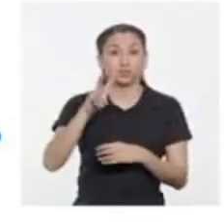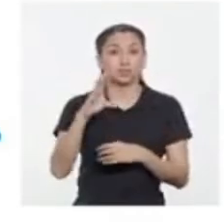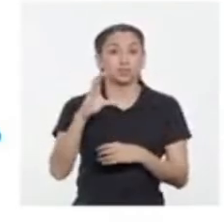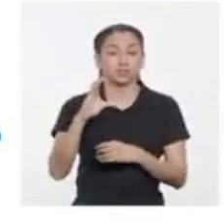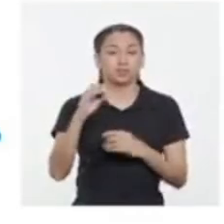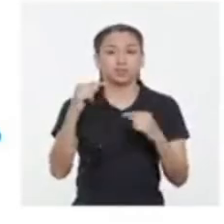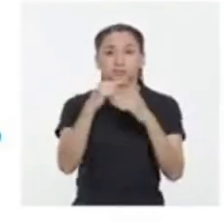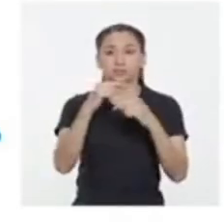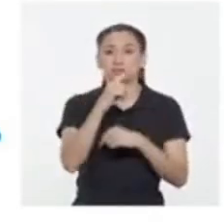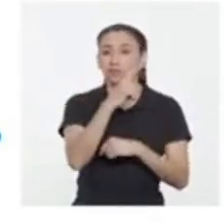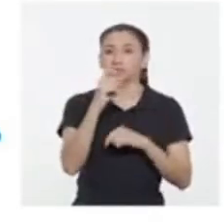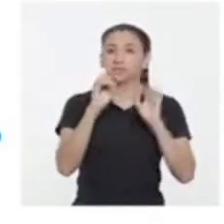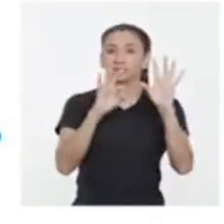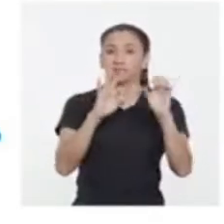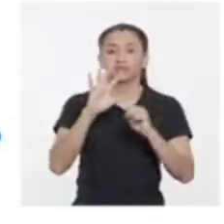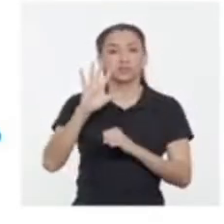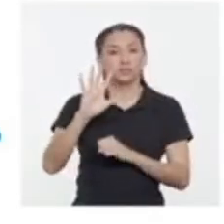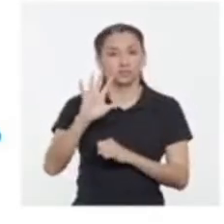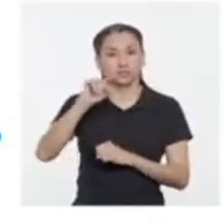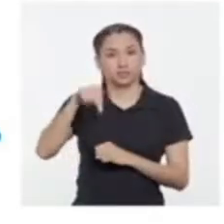de PVC es igual a